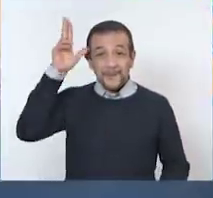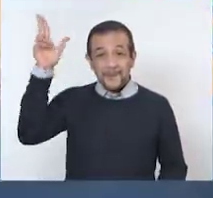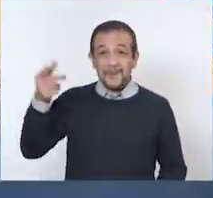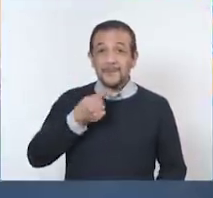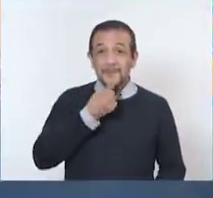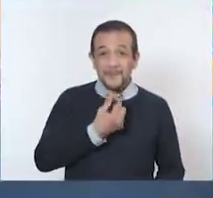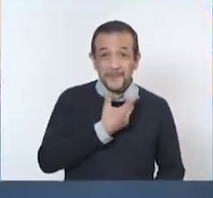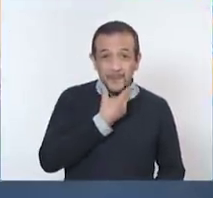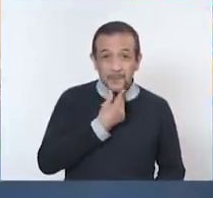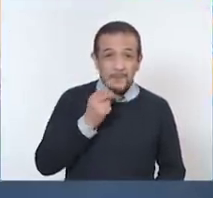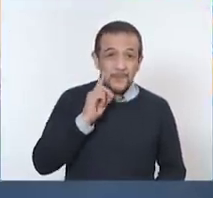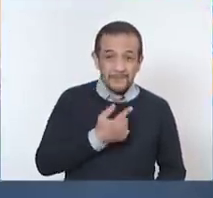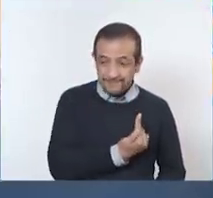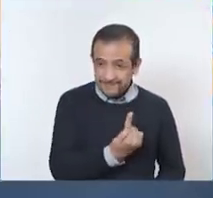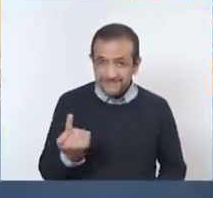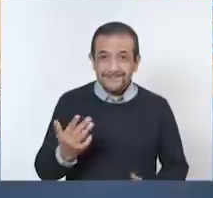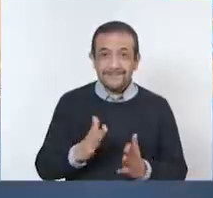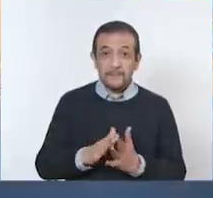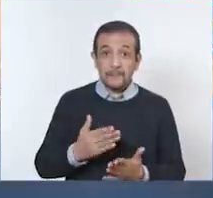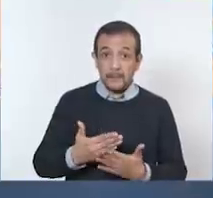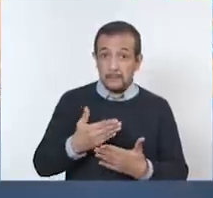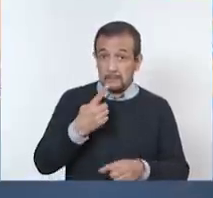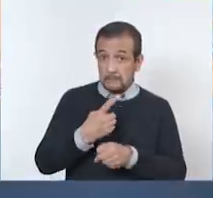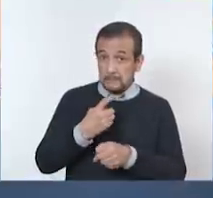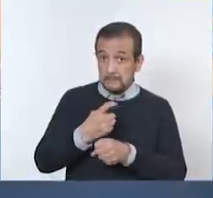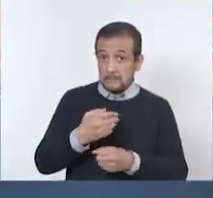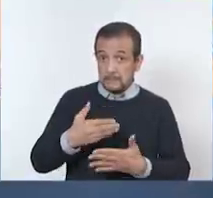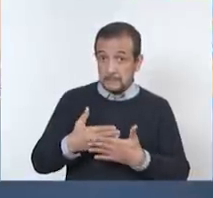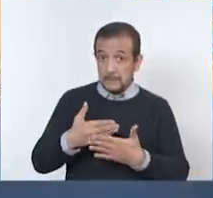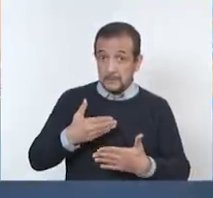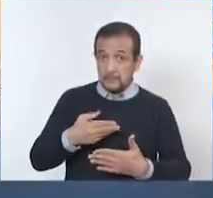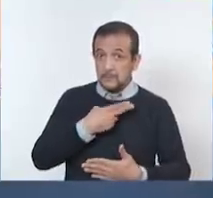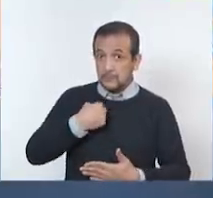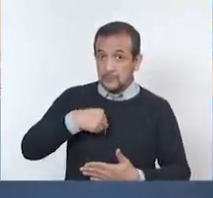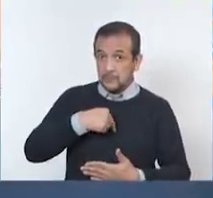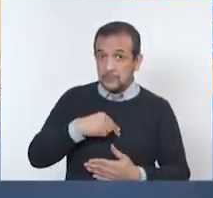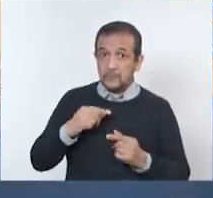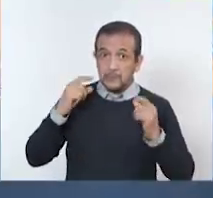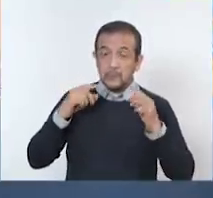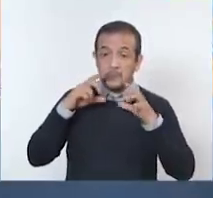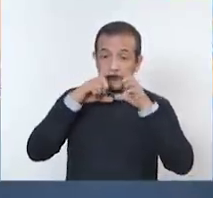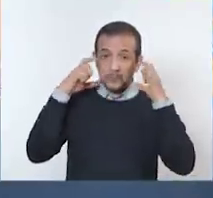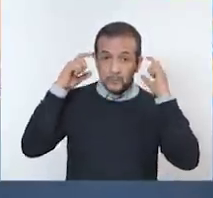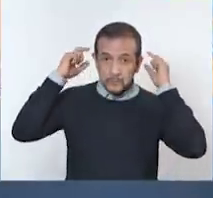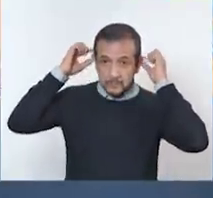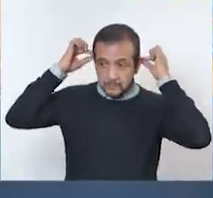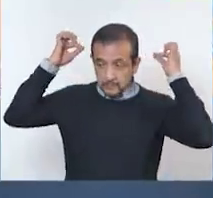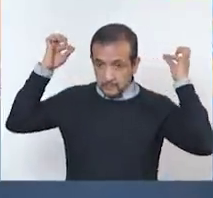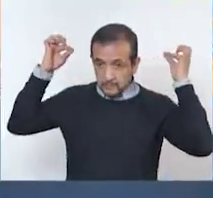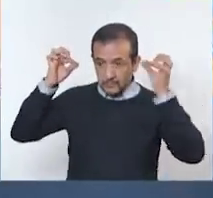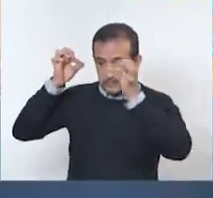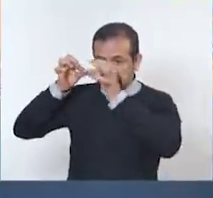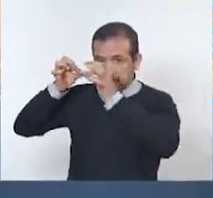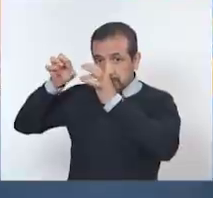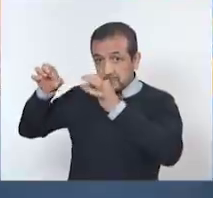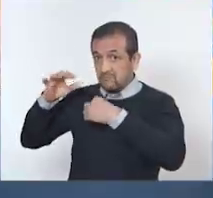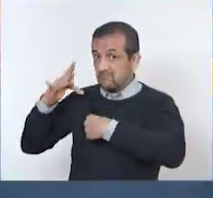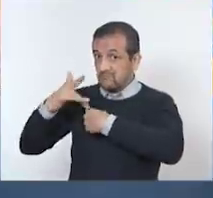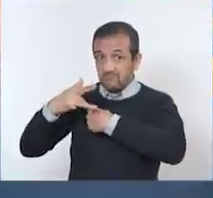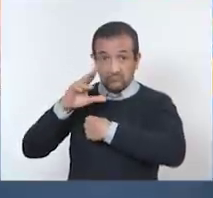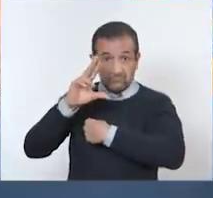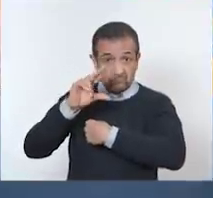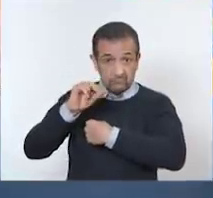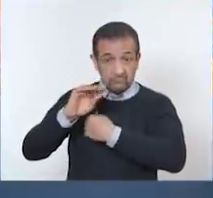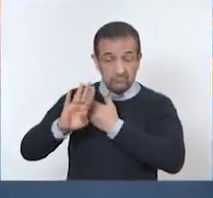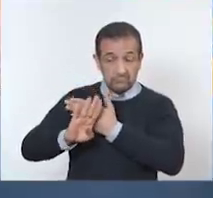¿Qué tal, niñas y niños? Antes de continuar, nos quitaremos el cubrebocas, sujetándolo por los cordones y evitando tocar